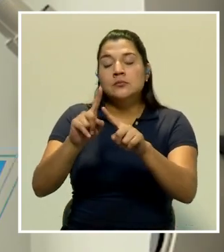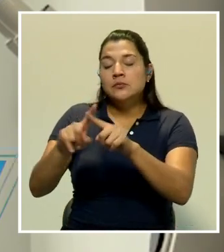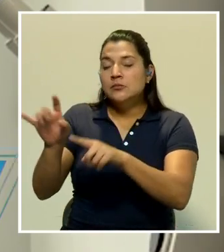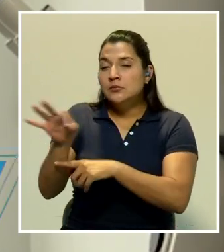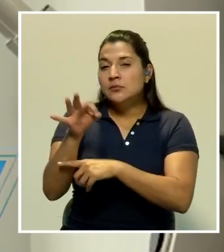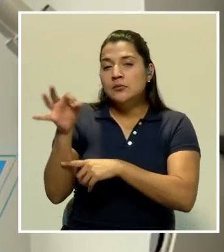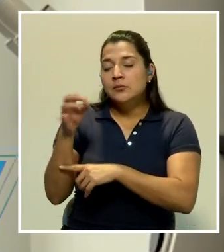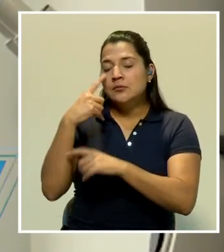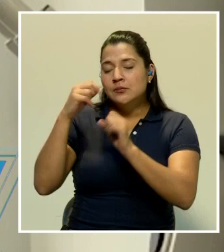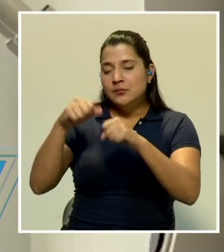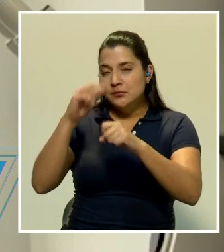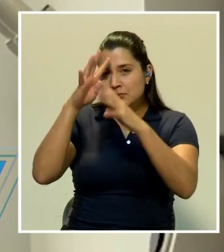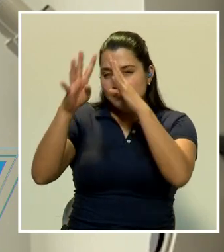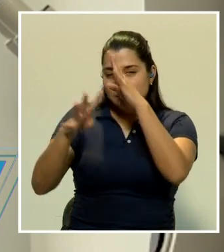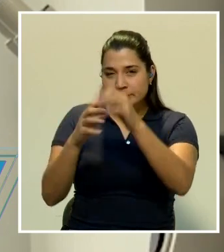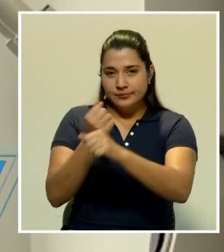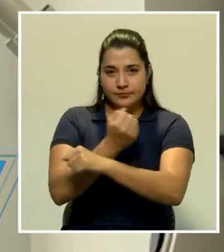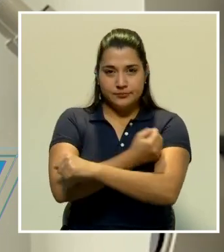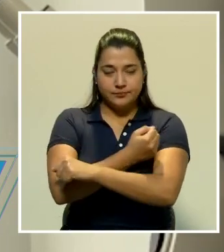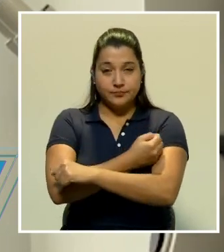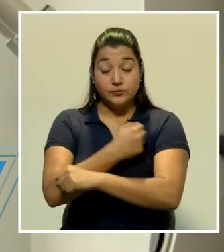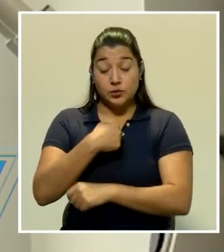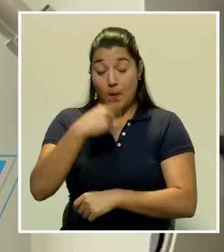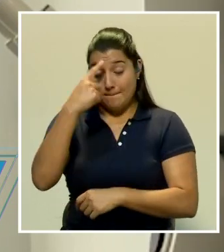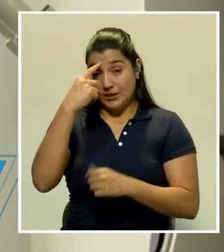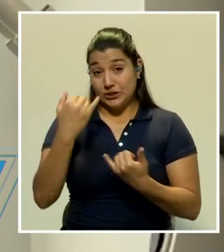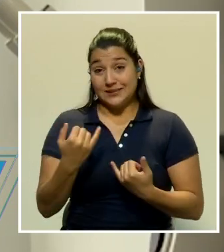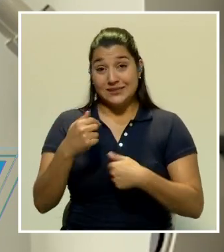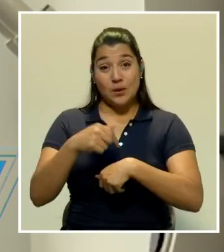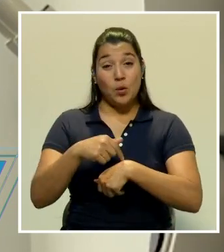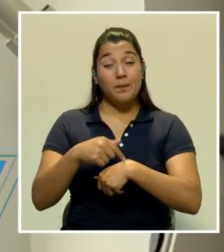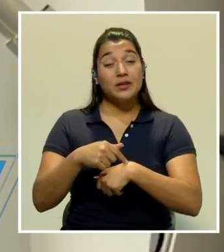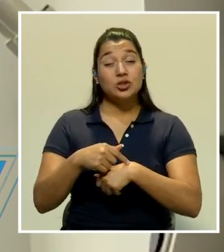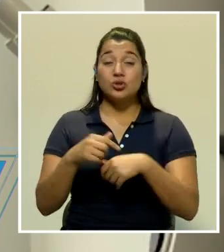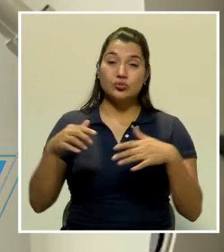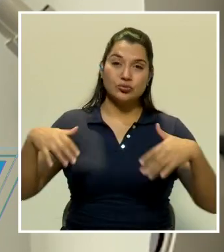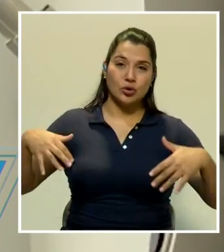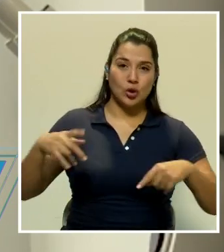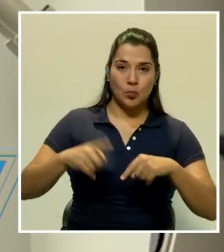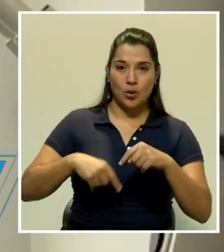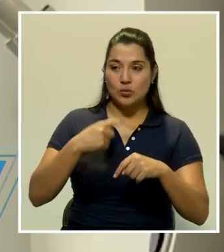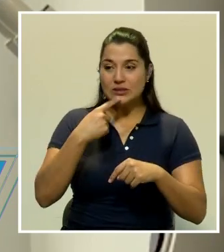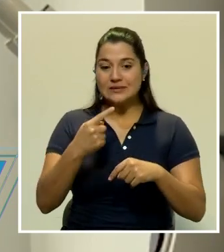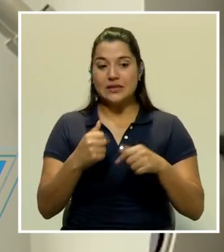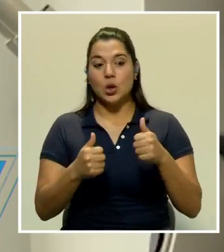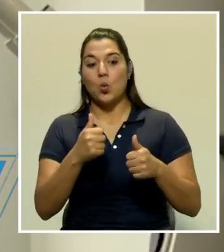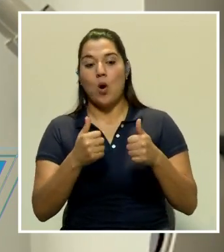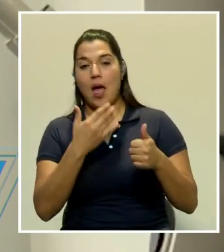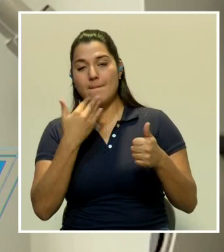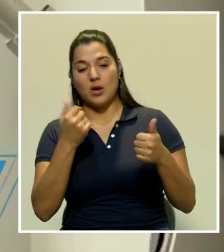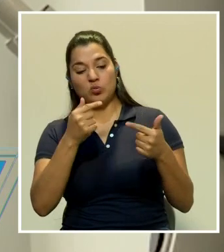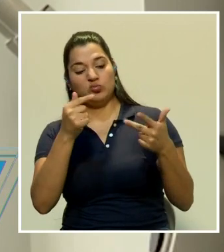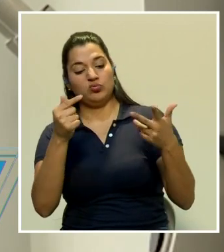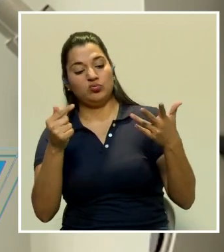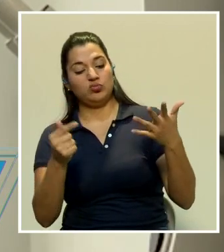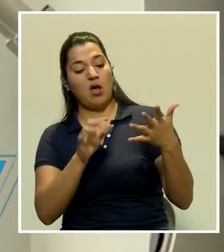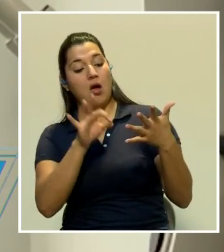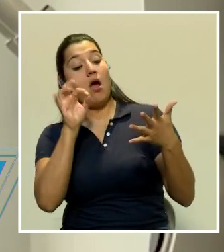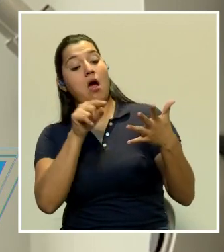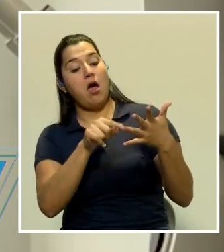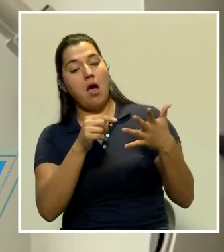vacuna. Yo diría que en este momento es muy temprano para decir cuál sería la mejor